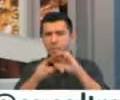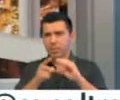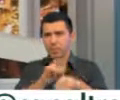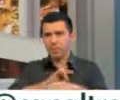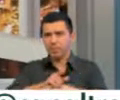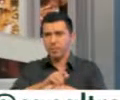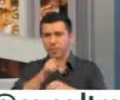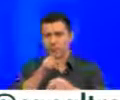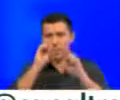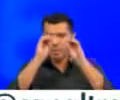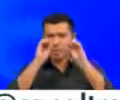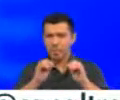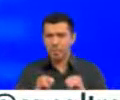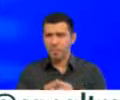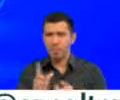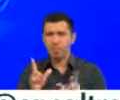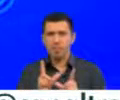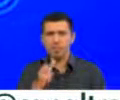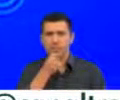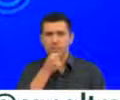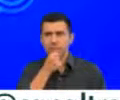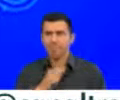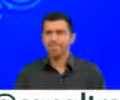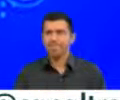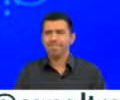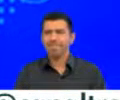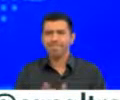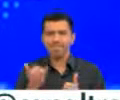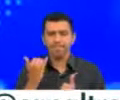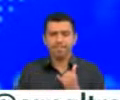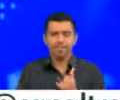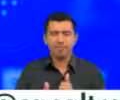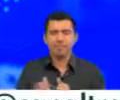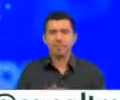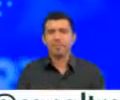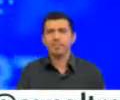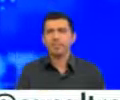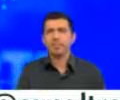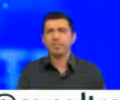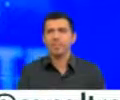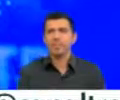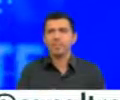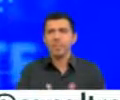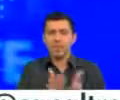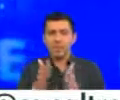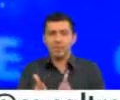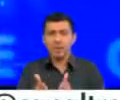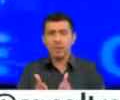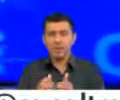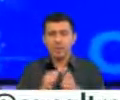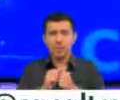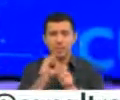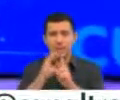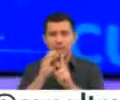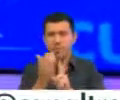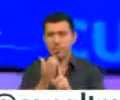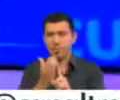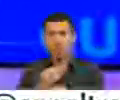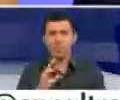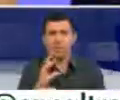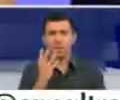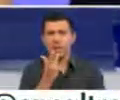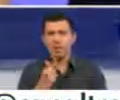publicar dichas noticias hemos llegado al final de cultura y entretenimiento nos vemos en una próxima oportunidad que